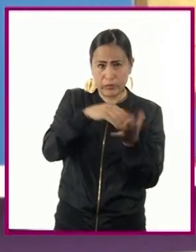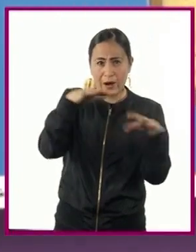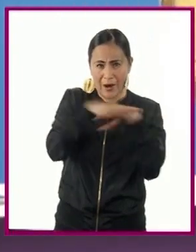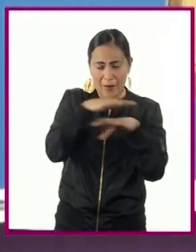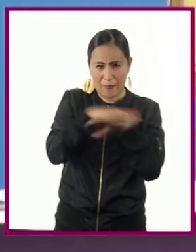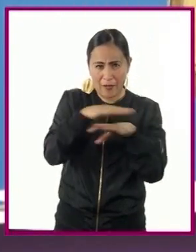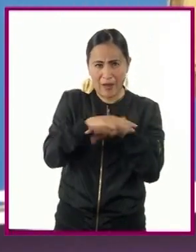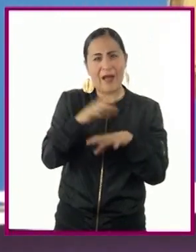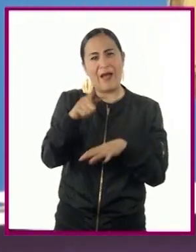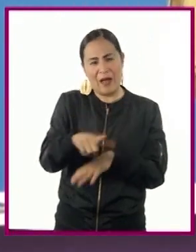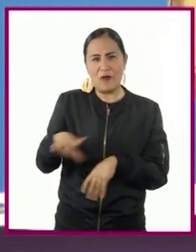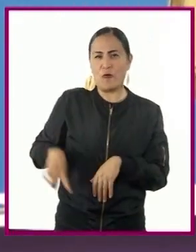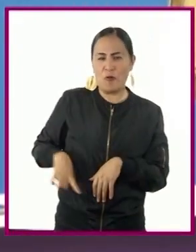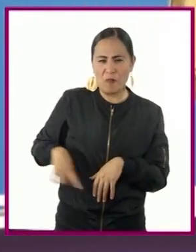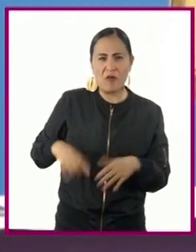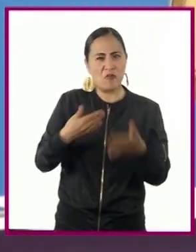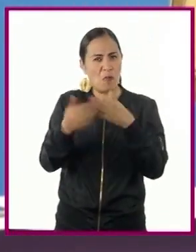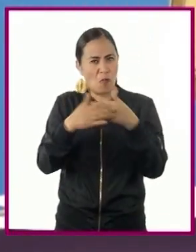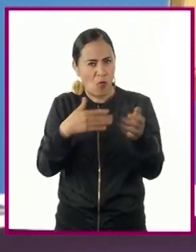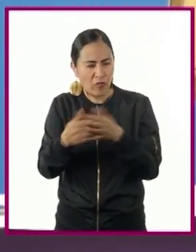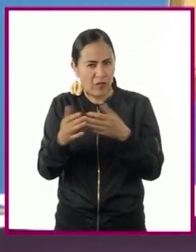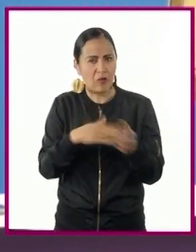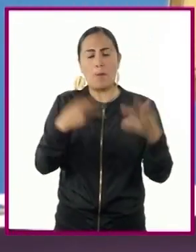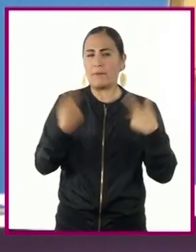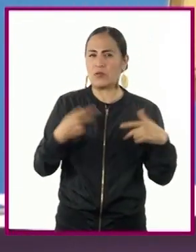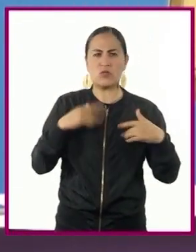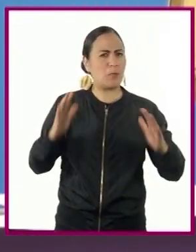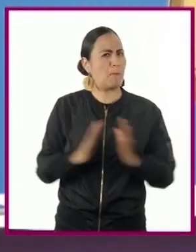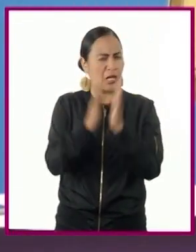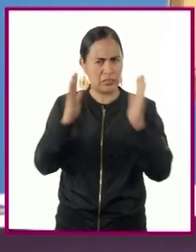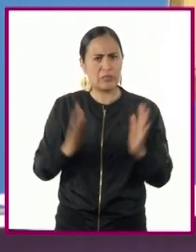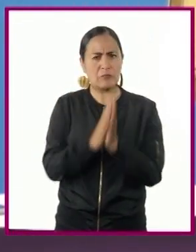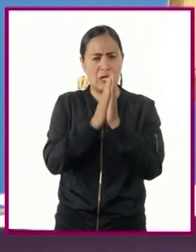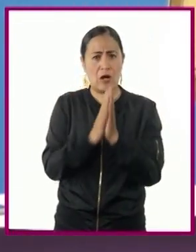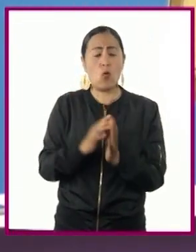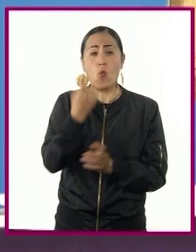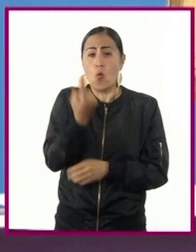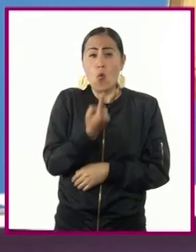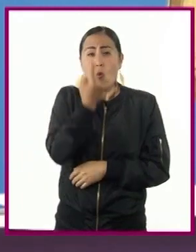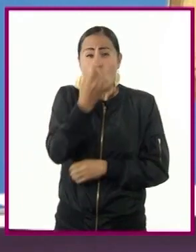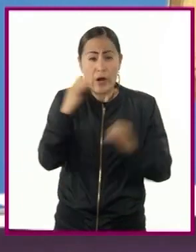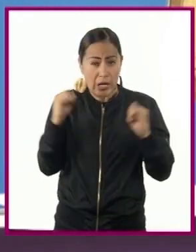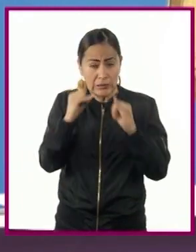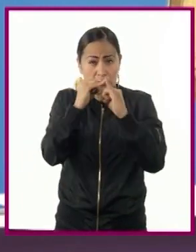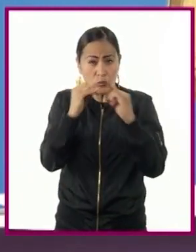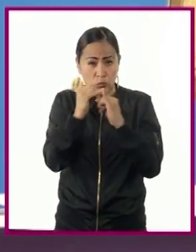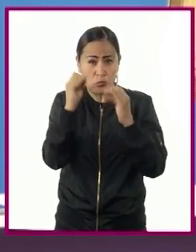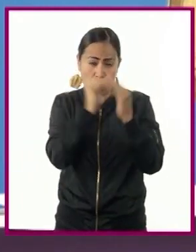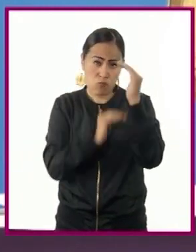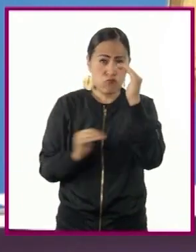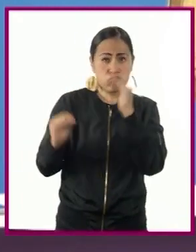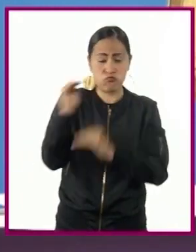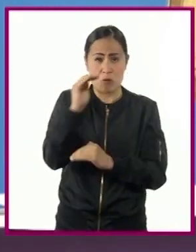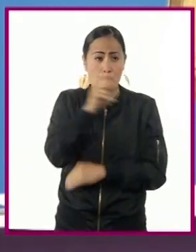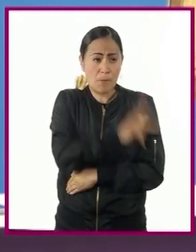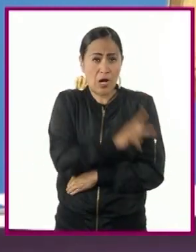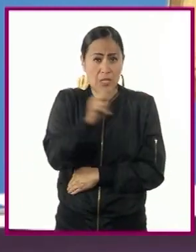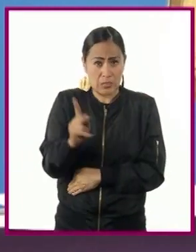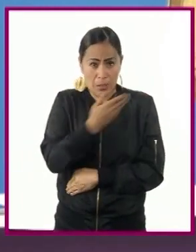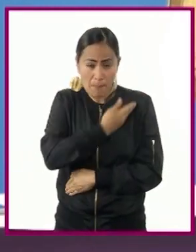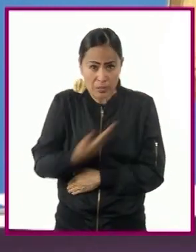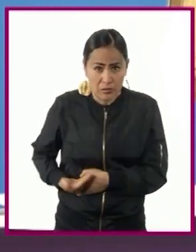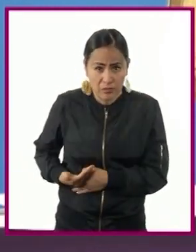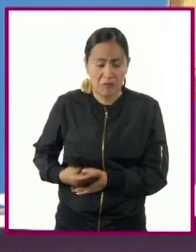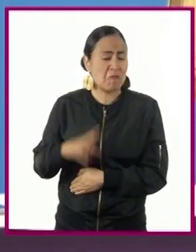Estado moderno y soberano, dentro del cual ninguna institución poseería un poder superior a la de la autoridad civil o ejercería